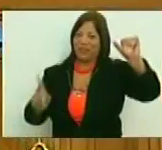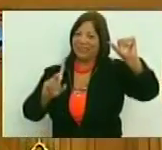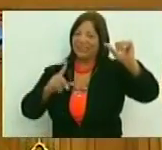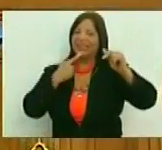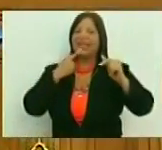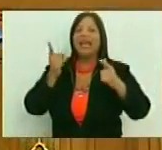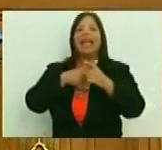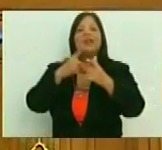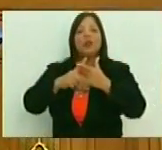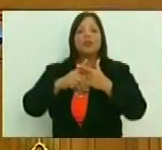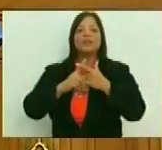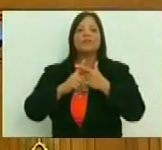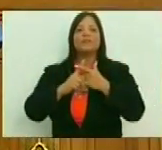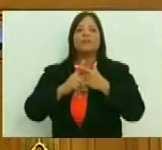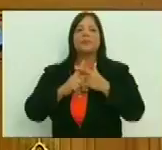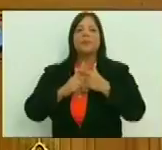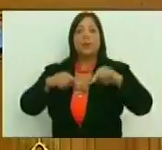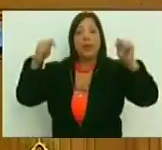Entonces,